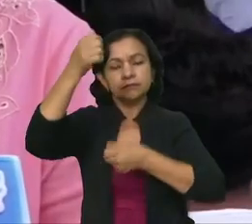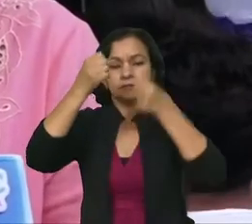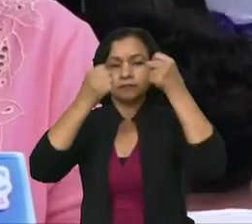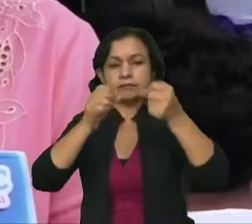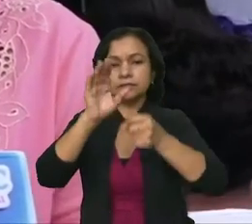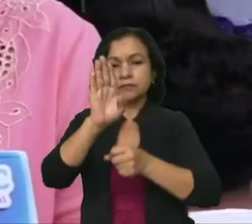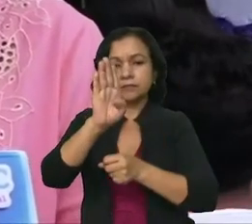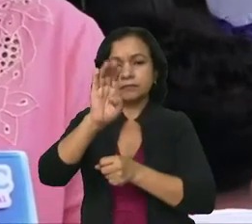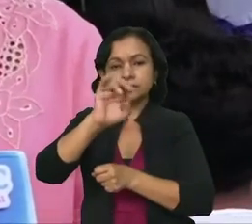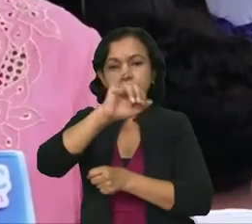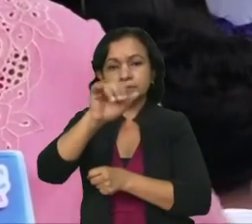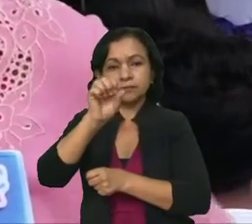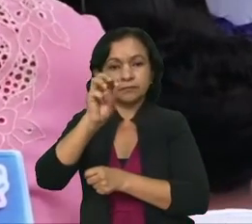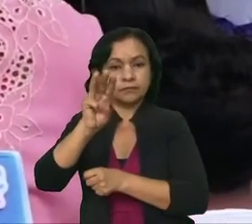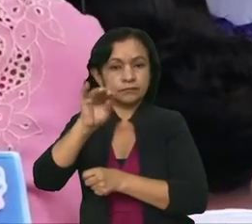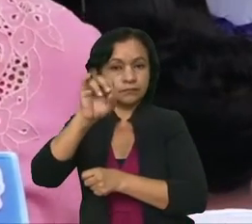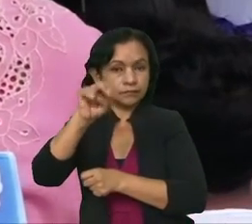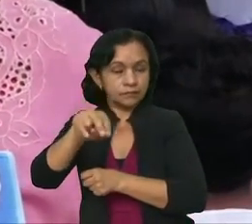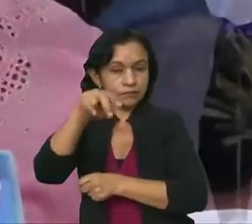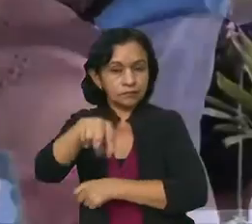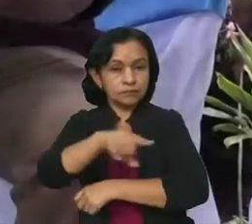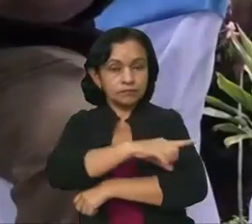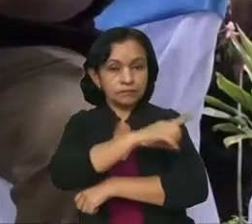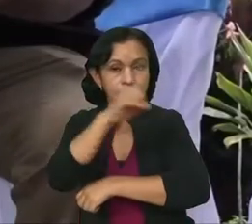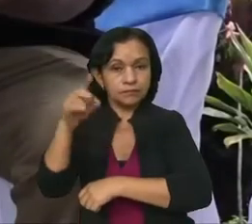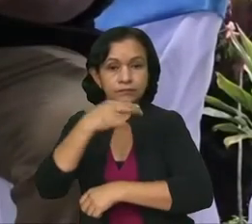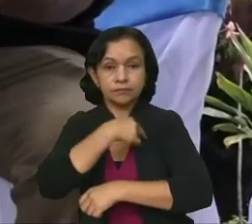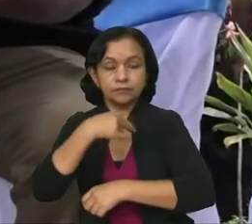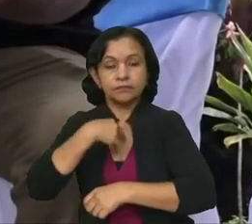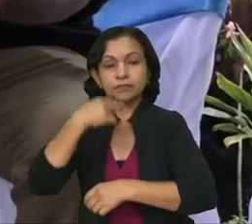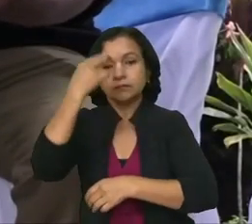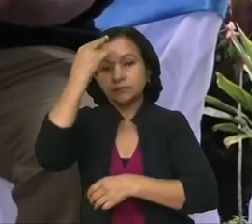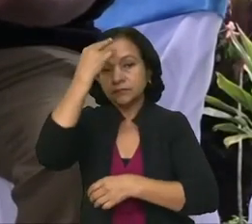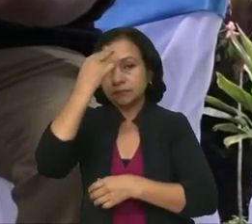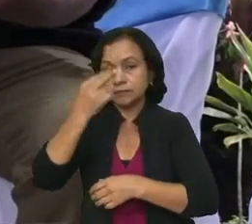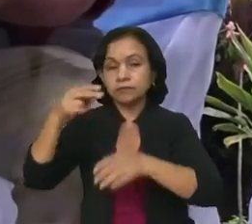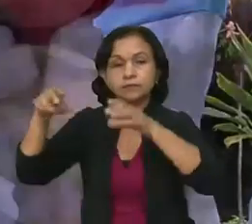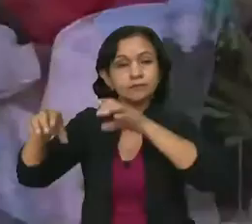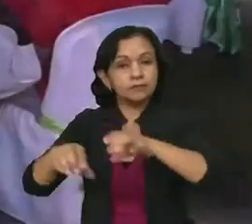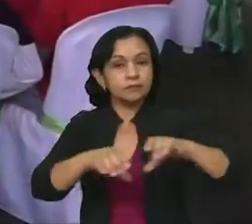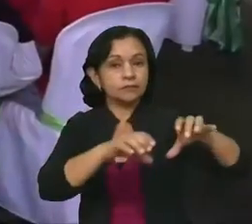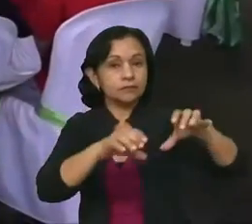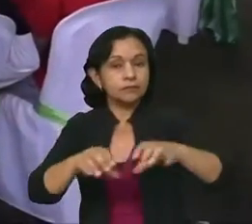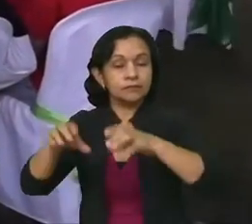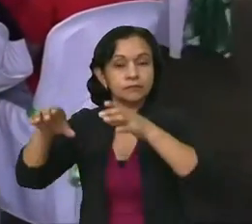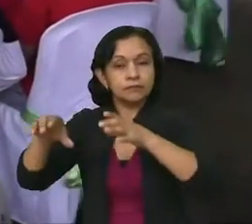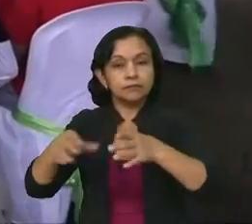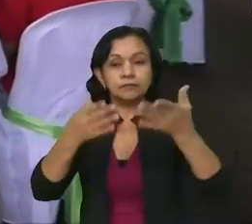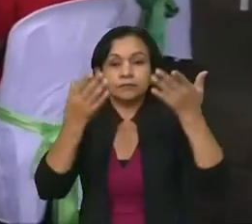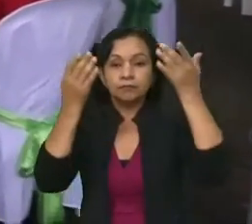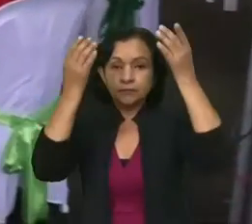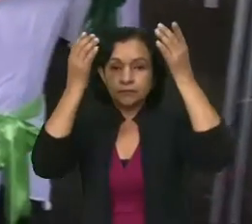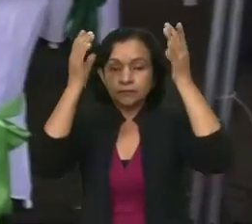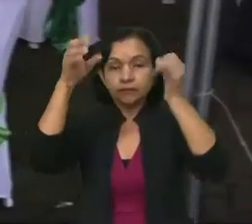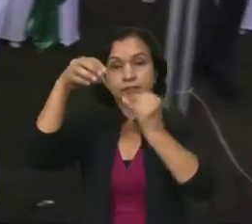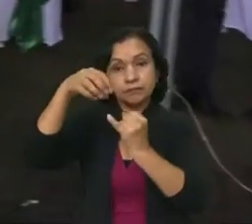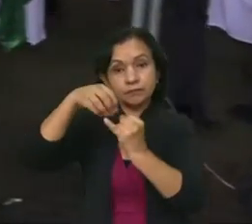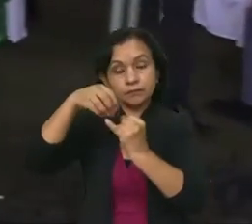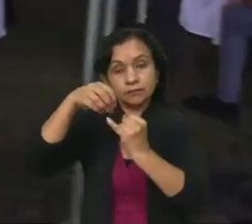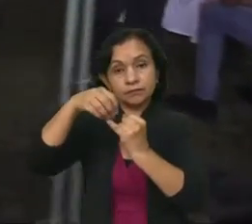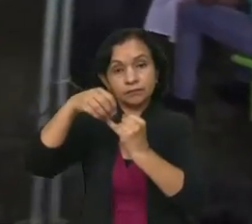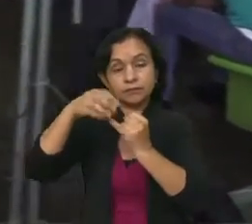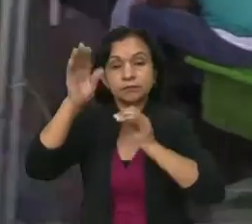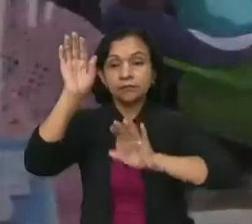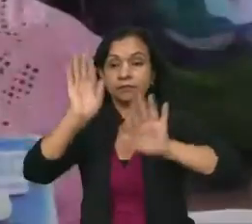Benjamín Celedón, ¿verdad? El día de hoy lo estamos homenajeando con una actividad, con un festival cultural y tecnológico con